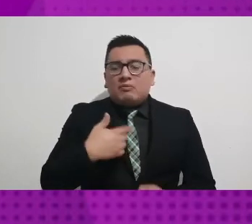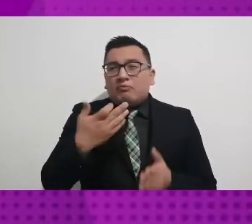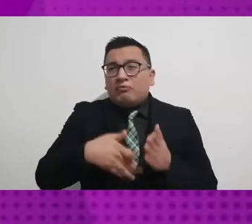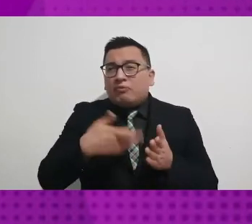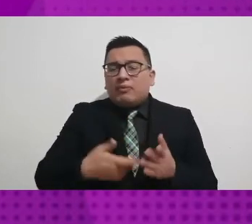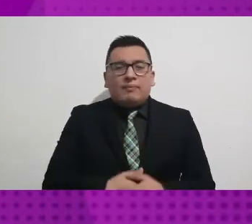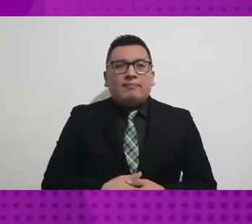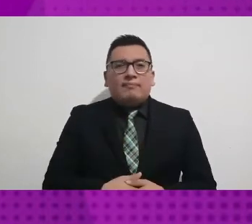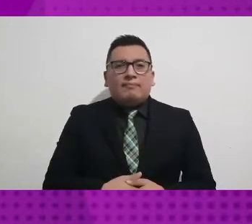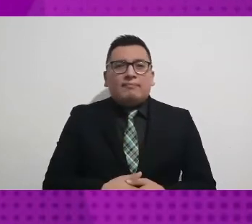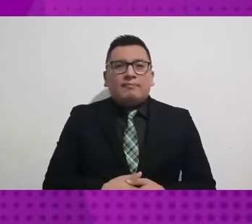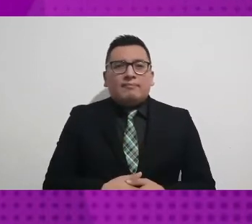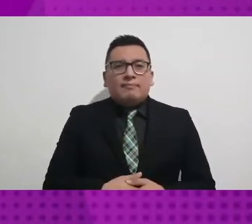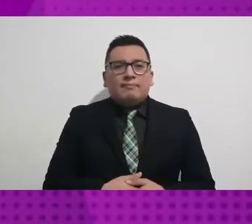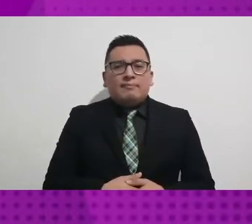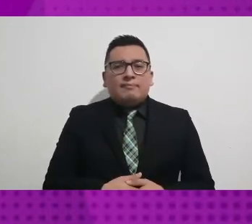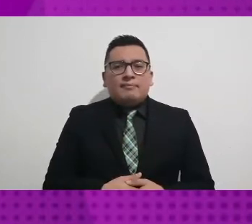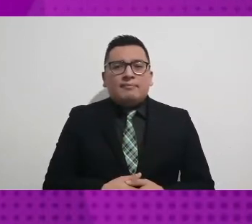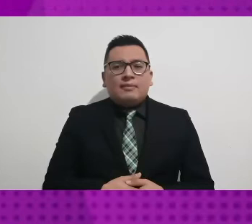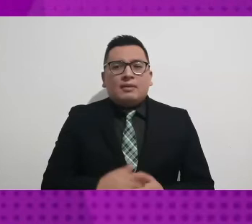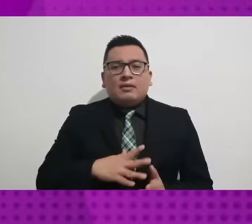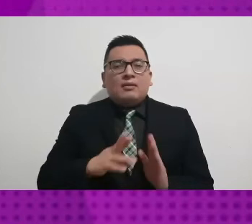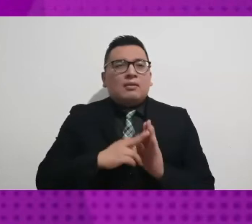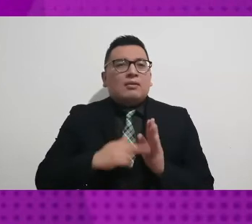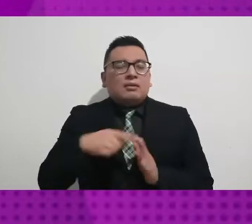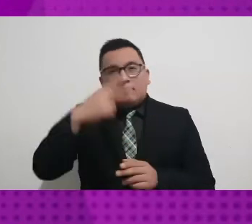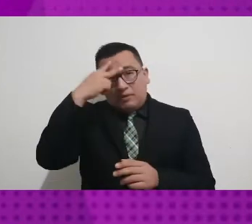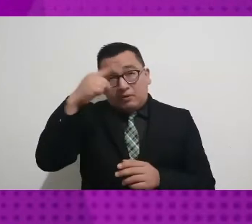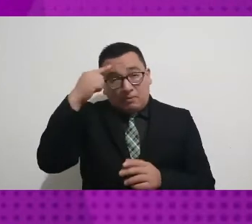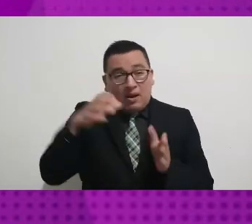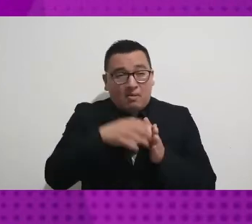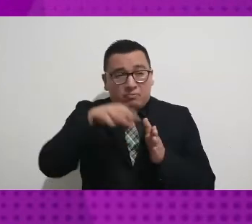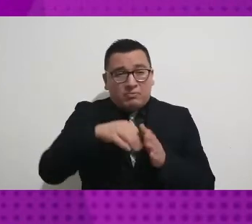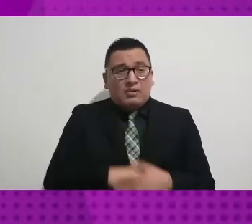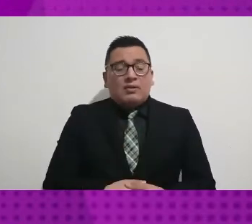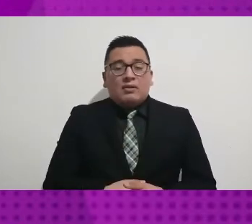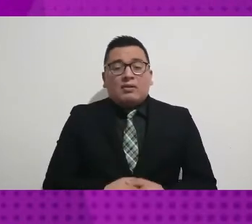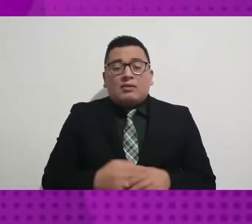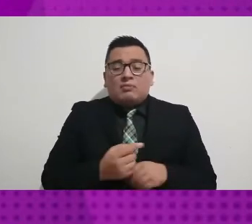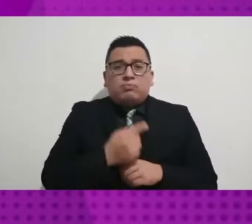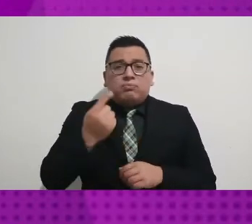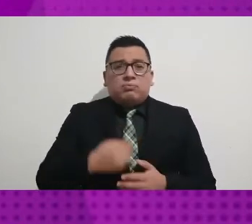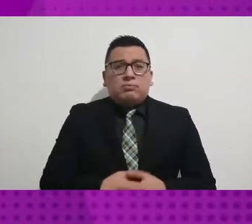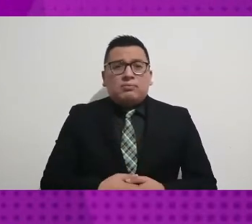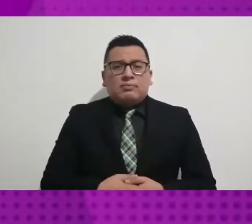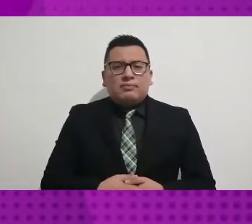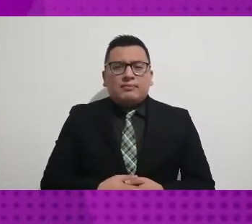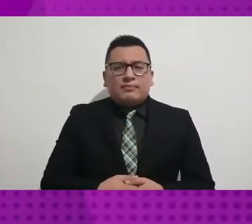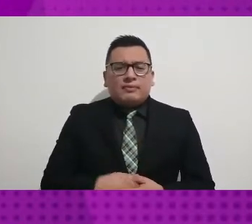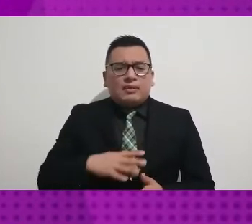vista, pendiente de el sistema electoral mexicano y de la democracia mexicana en aras de,